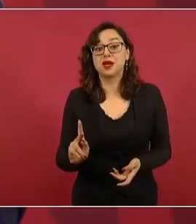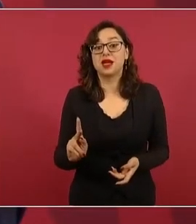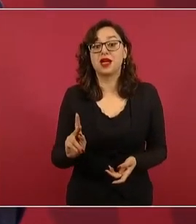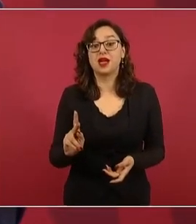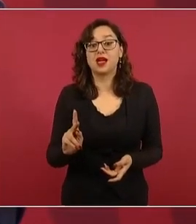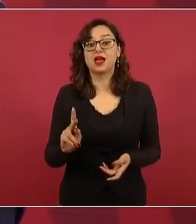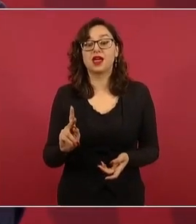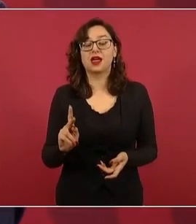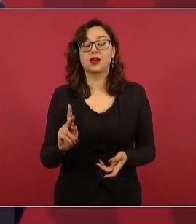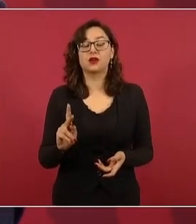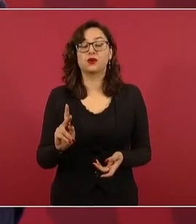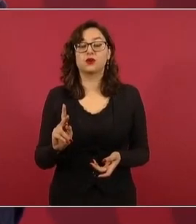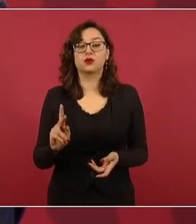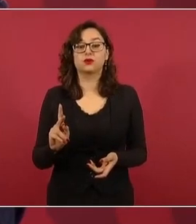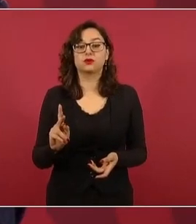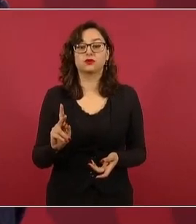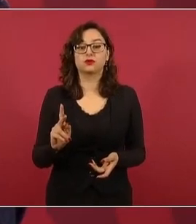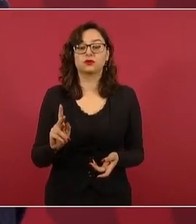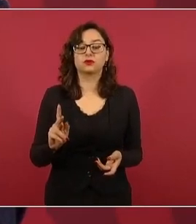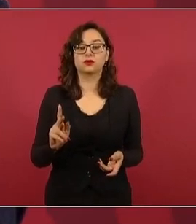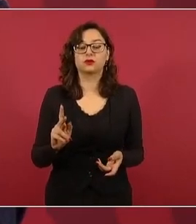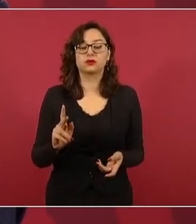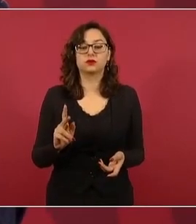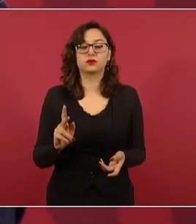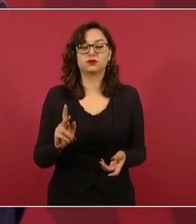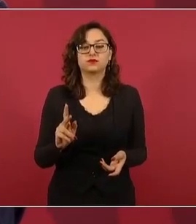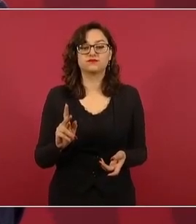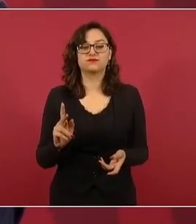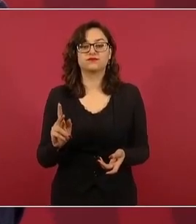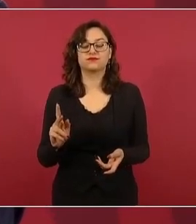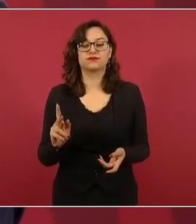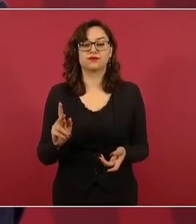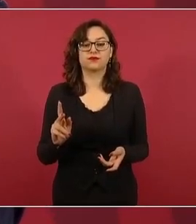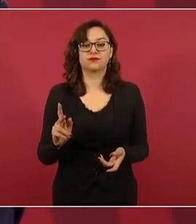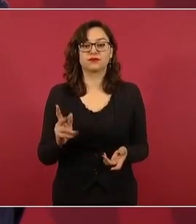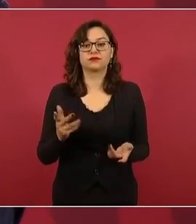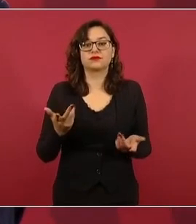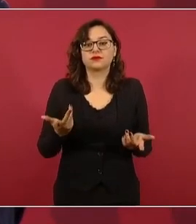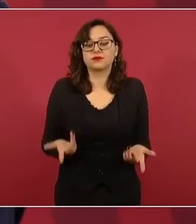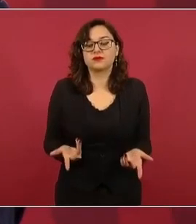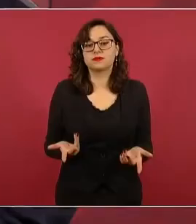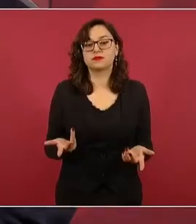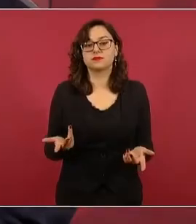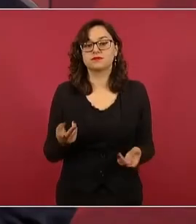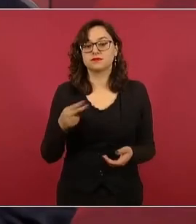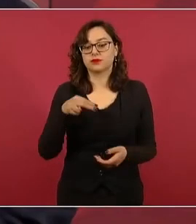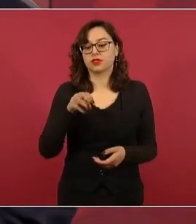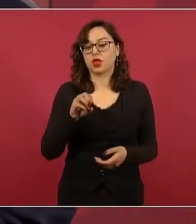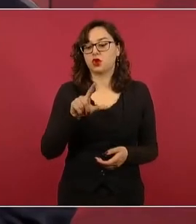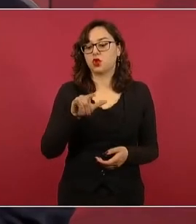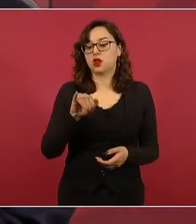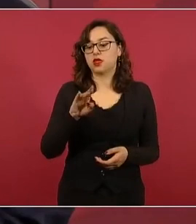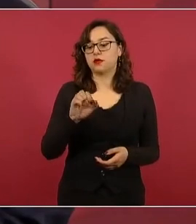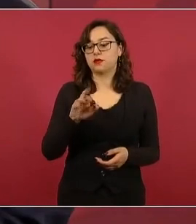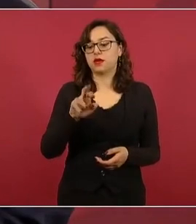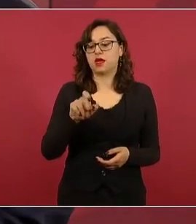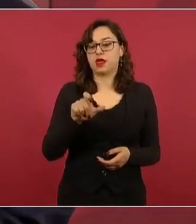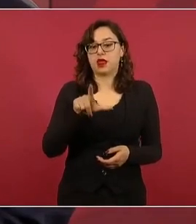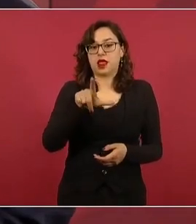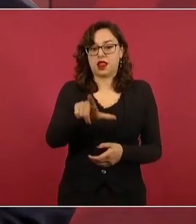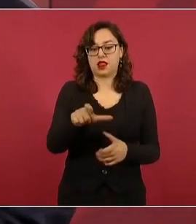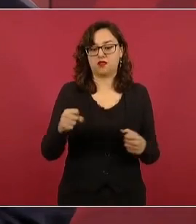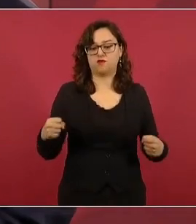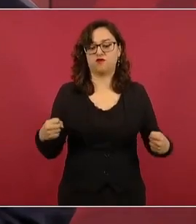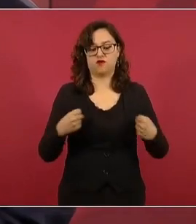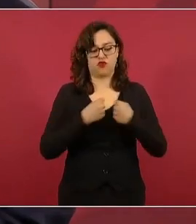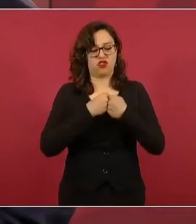mientras los neoliberales abrían las fronteras de manera